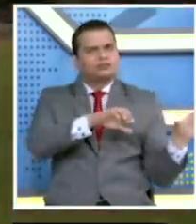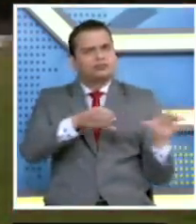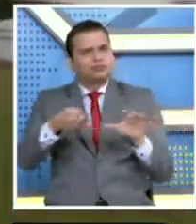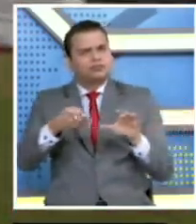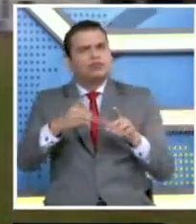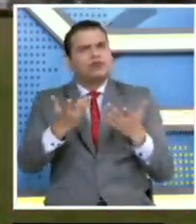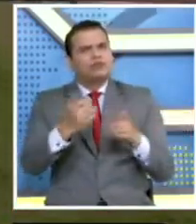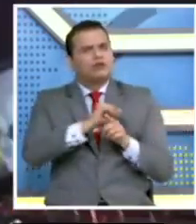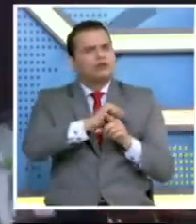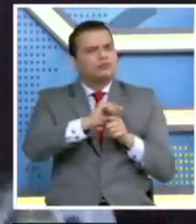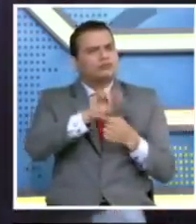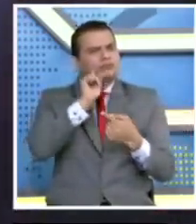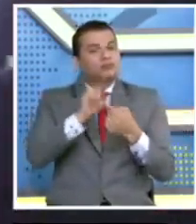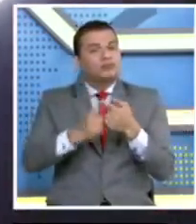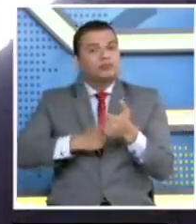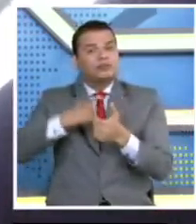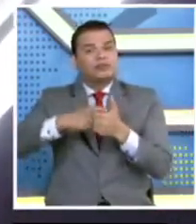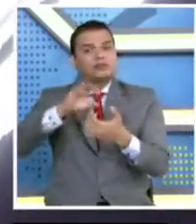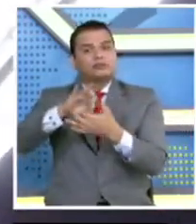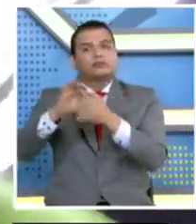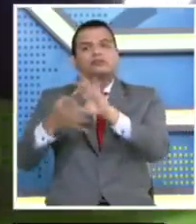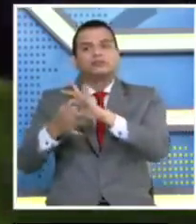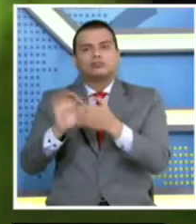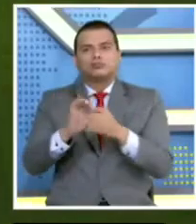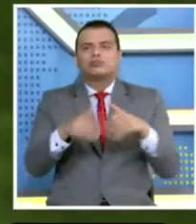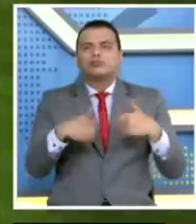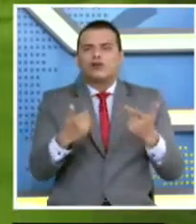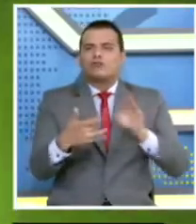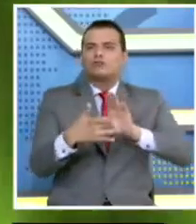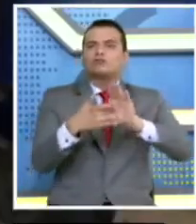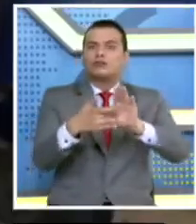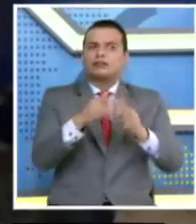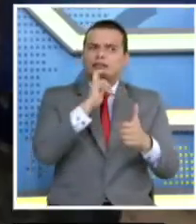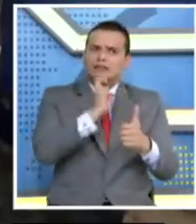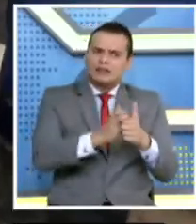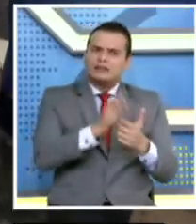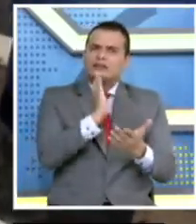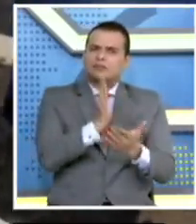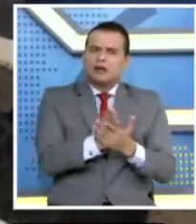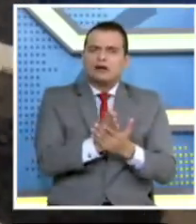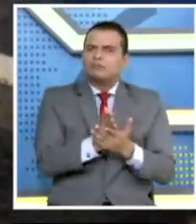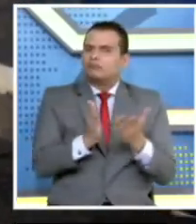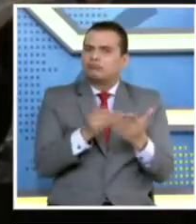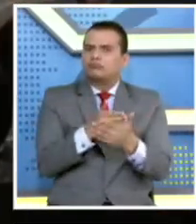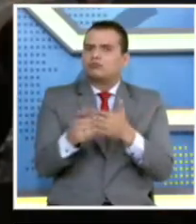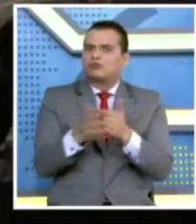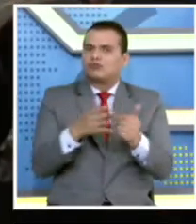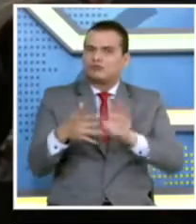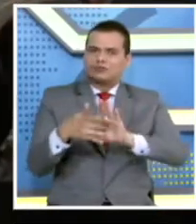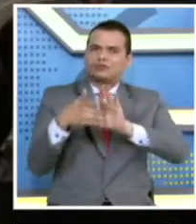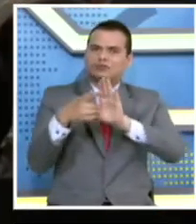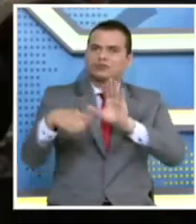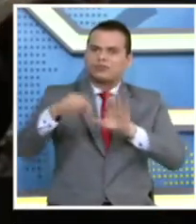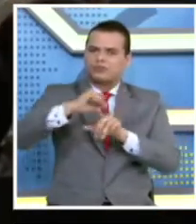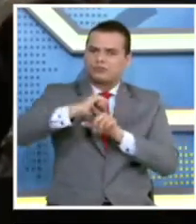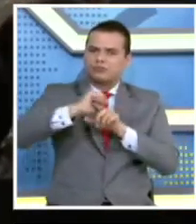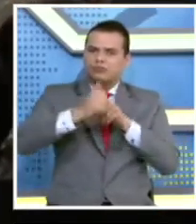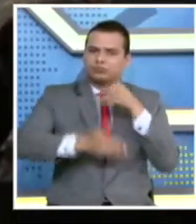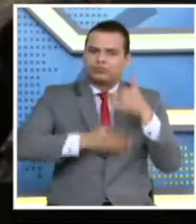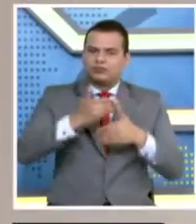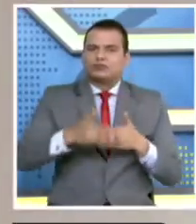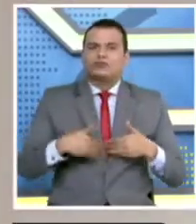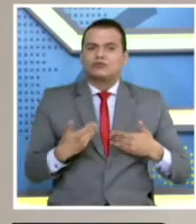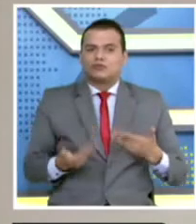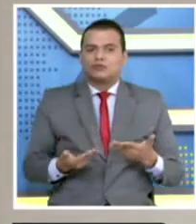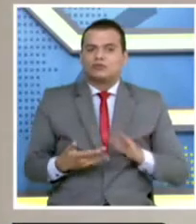están preparando para las justas olímpicas a pesar de las dificultades que atraviesa el ciclo con miras a Tokio 2021. Es una serie que